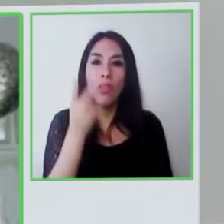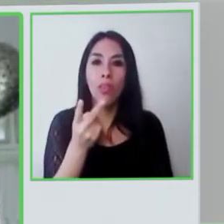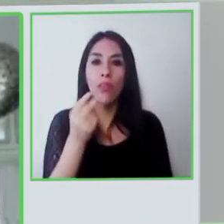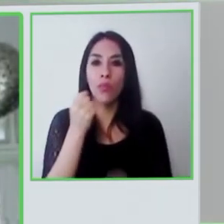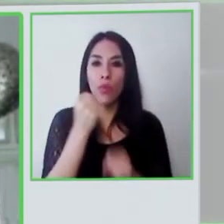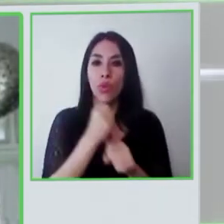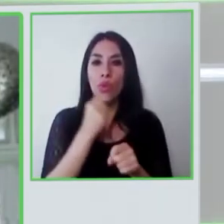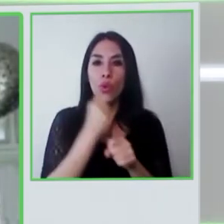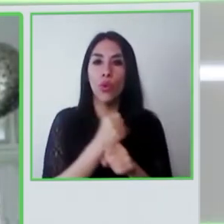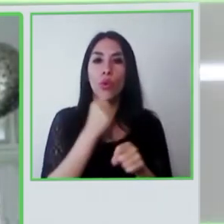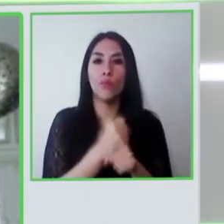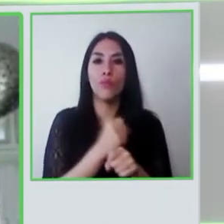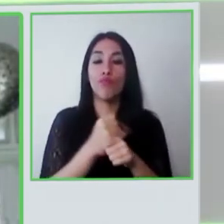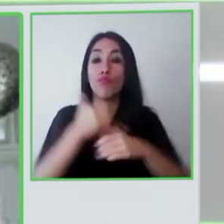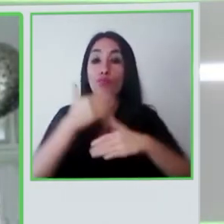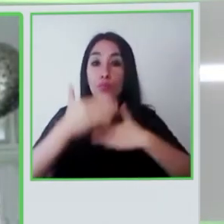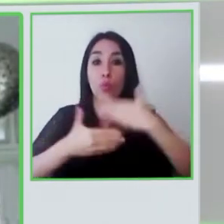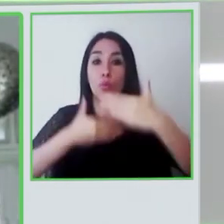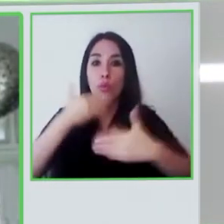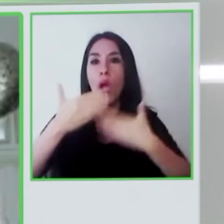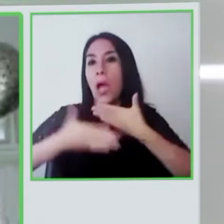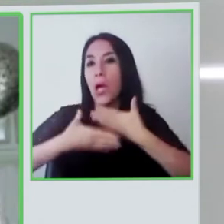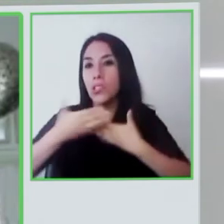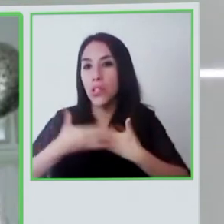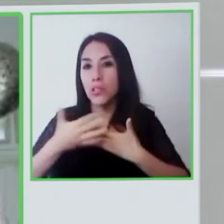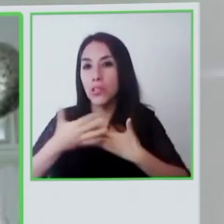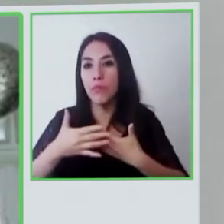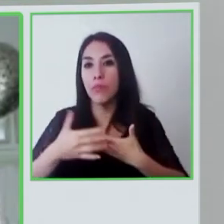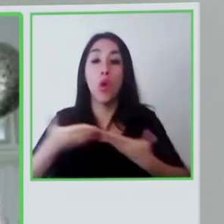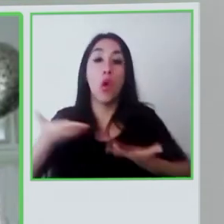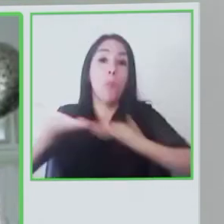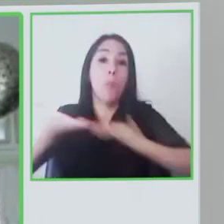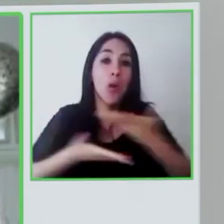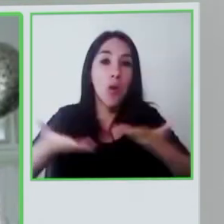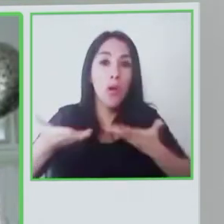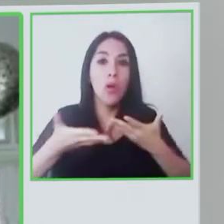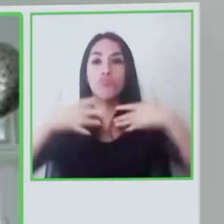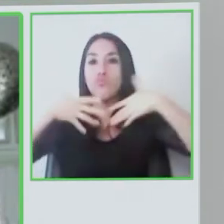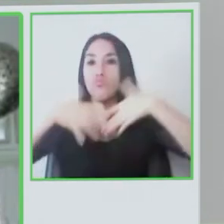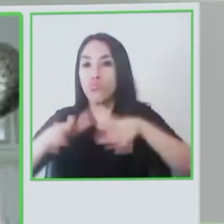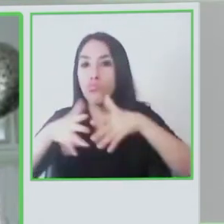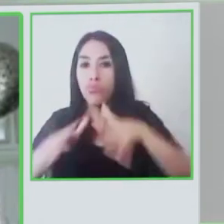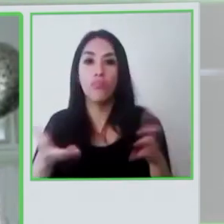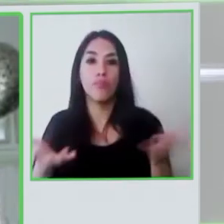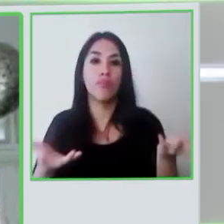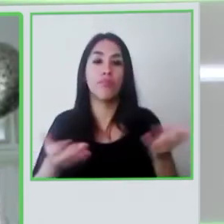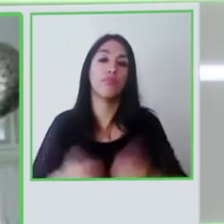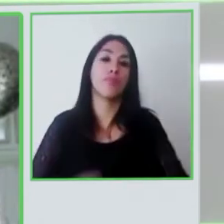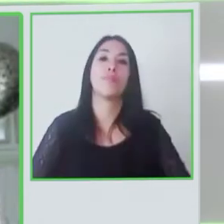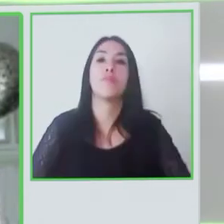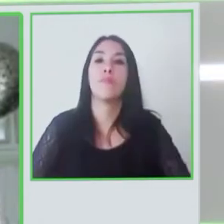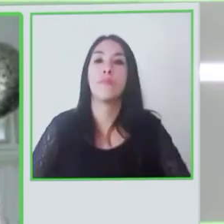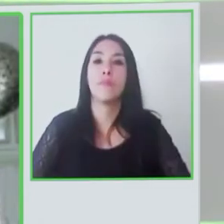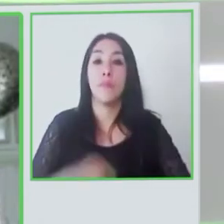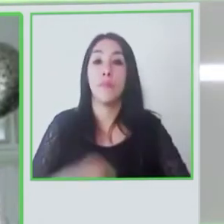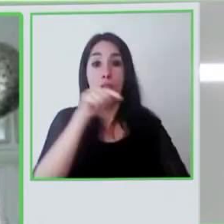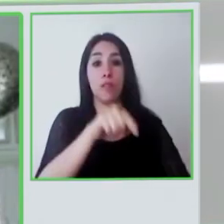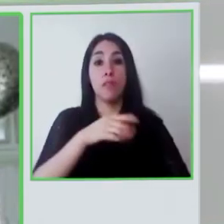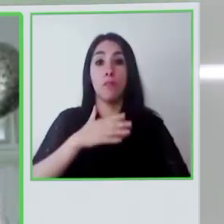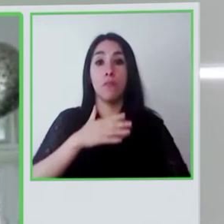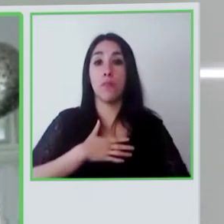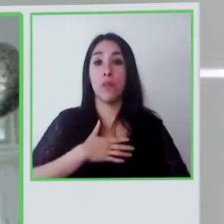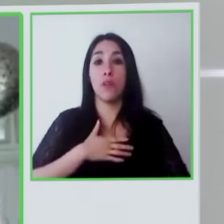para ellos compartir información personal acerca de su discapacidad acerca de su